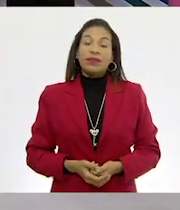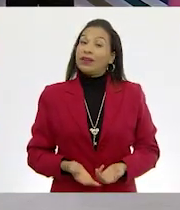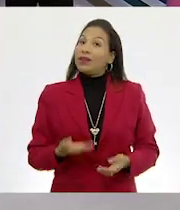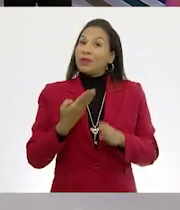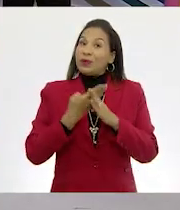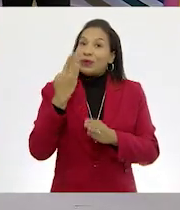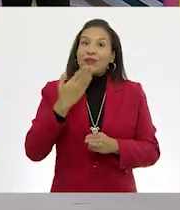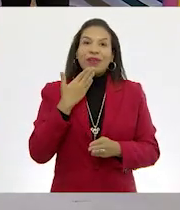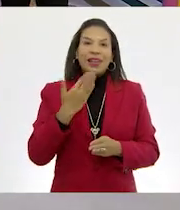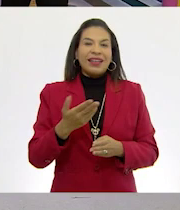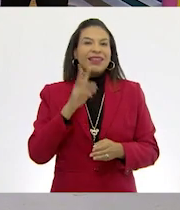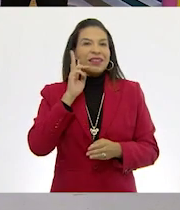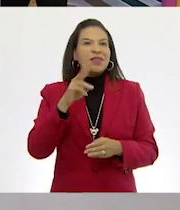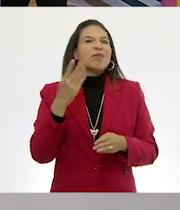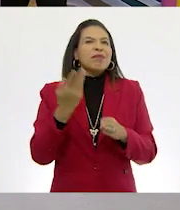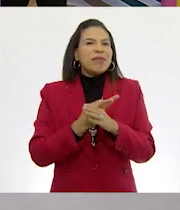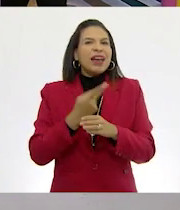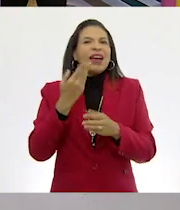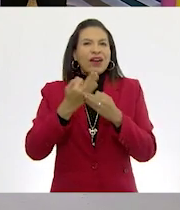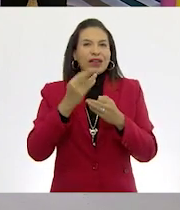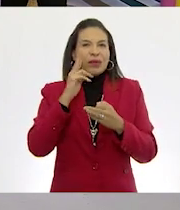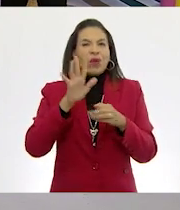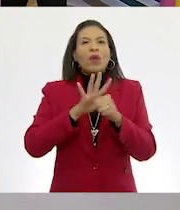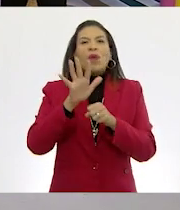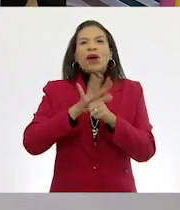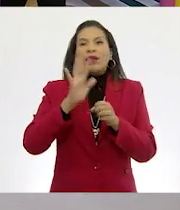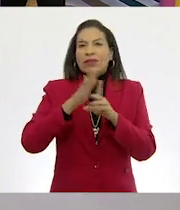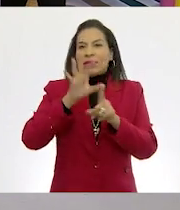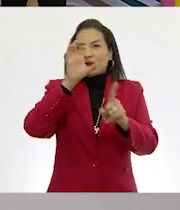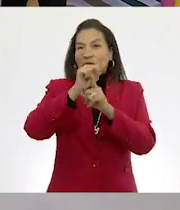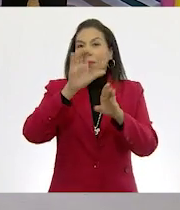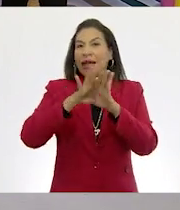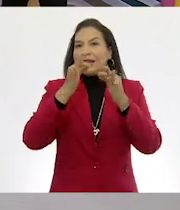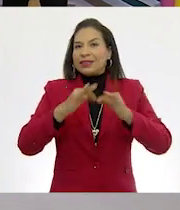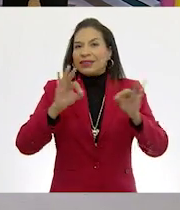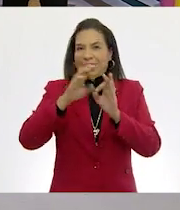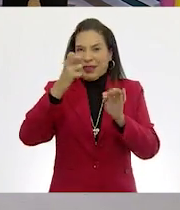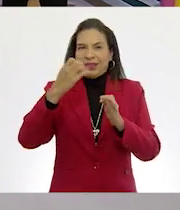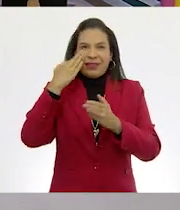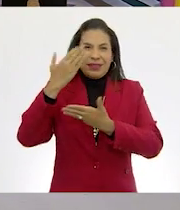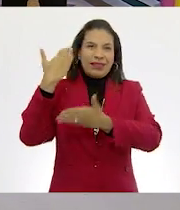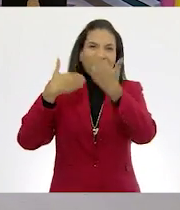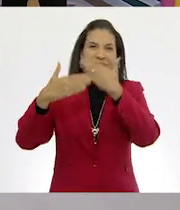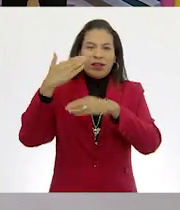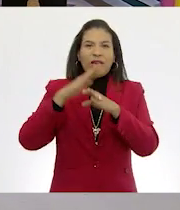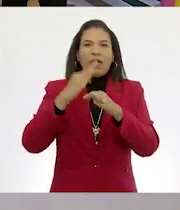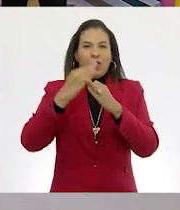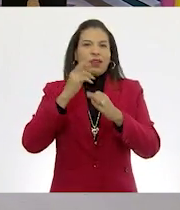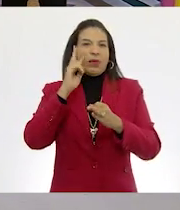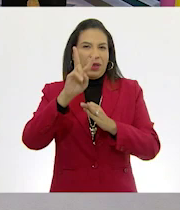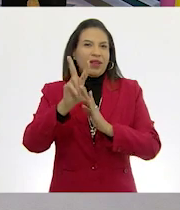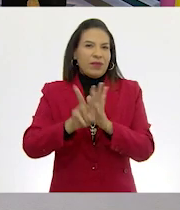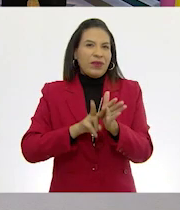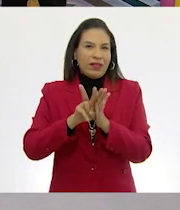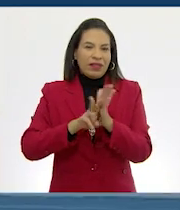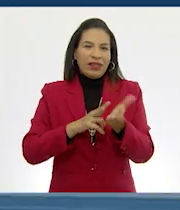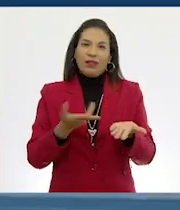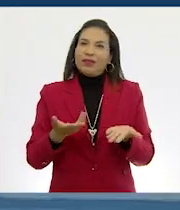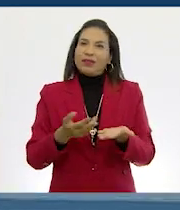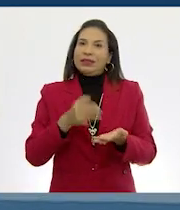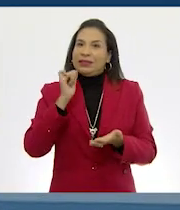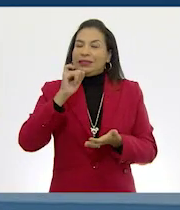Muy bien. Pues, ¿qué les parece si me dicen cuáles fueron los logros más importantes de la época, con base en lo que vimos en el video? Uy,